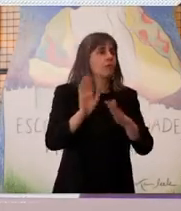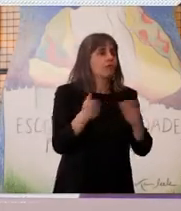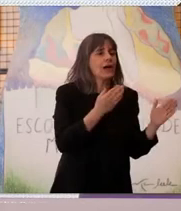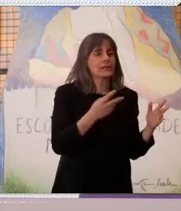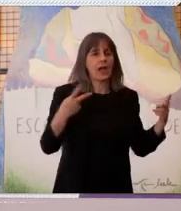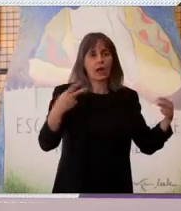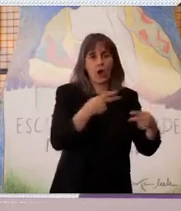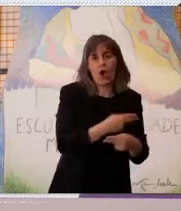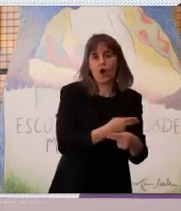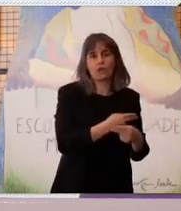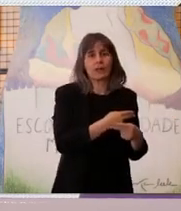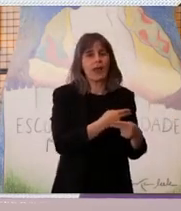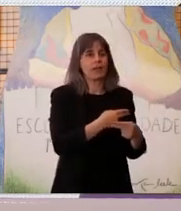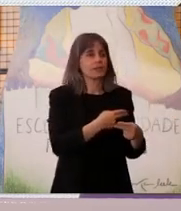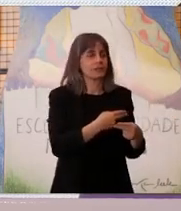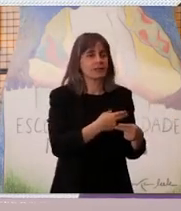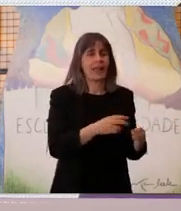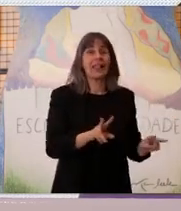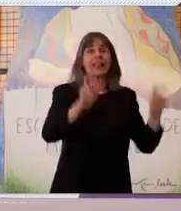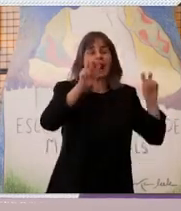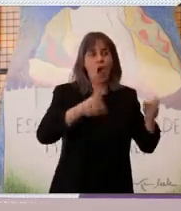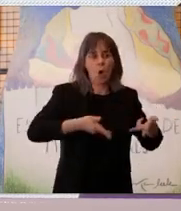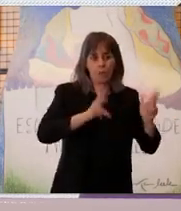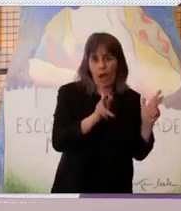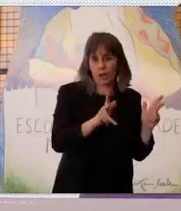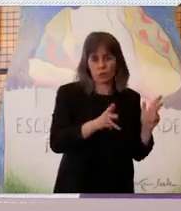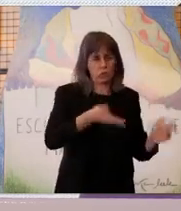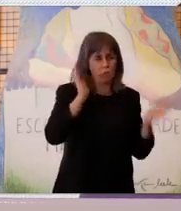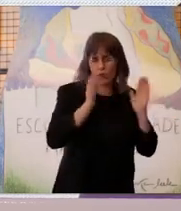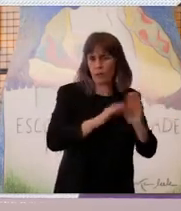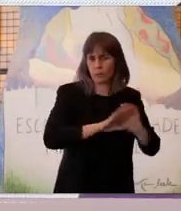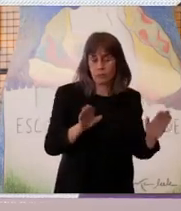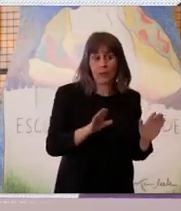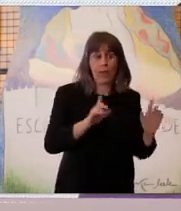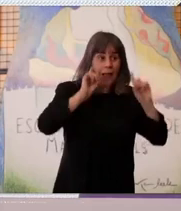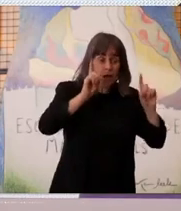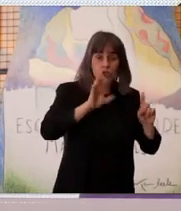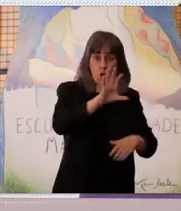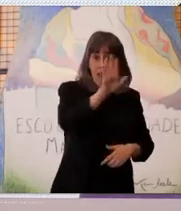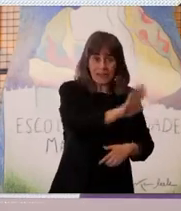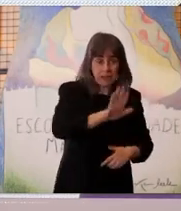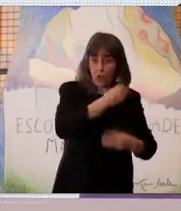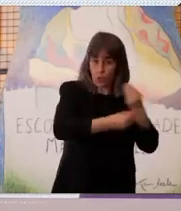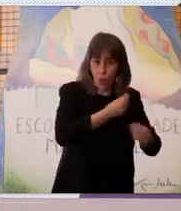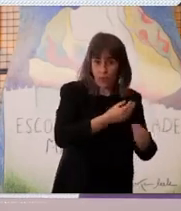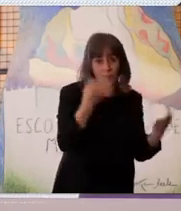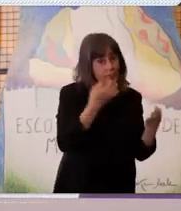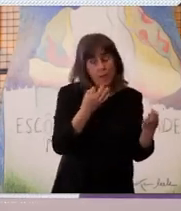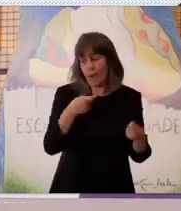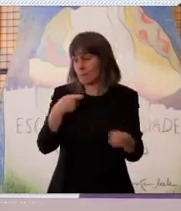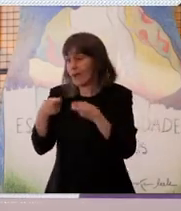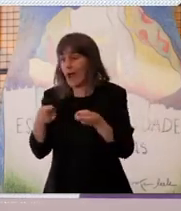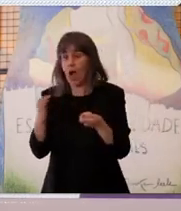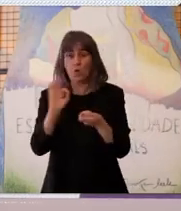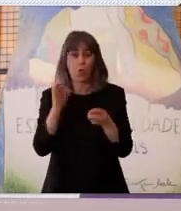neoliberalismo brutal etcétera si no es el estado si no es bueno será el mercado si no es el estado será el Mercado o seremos